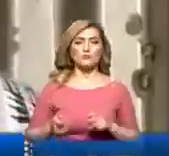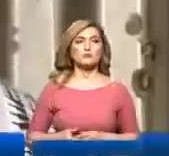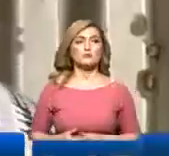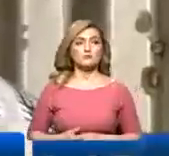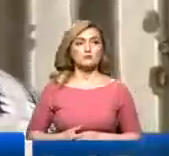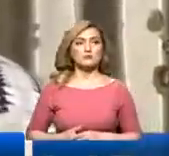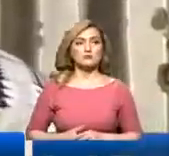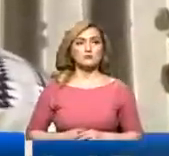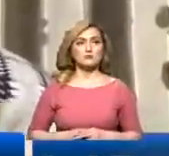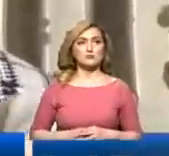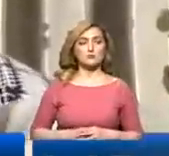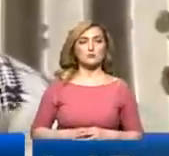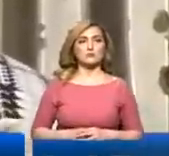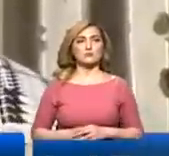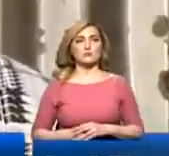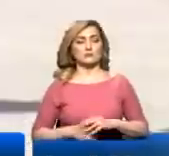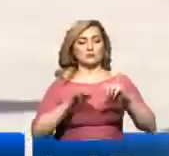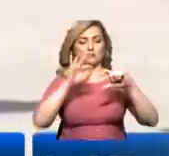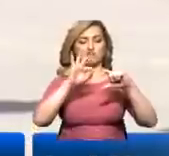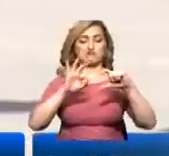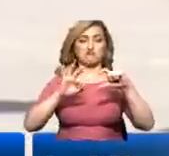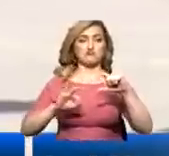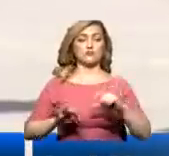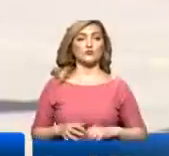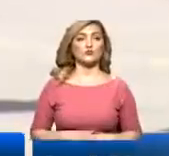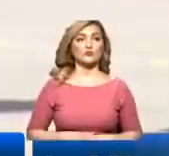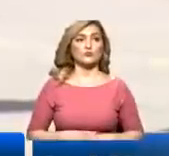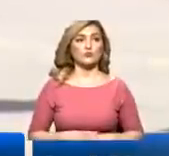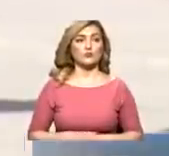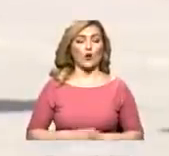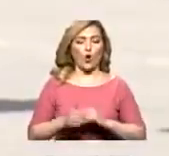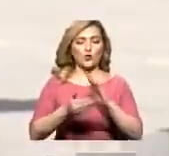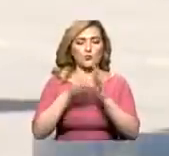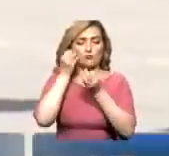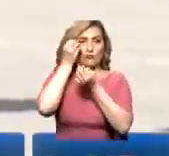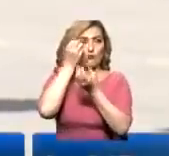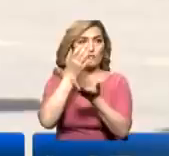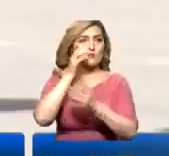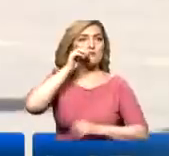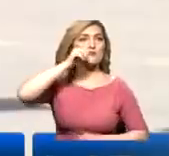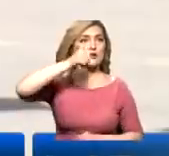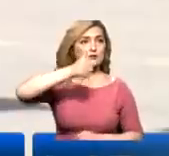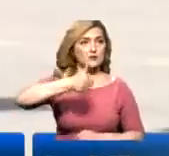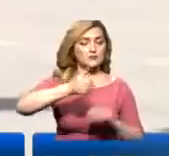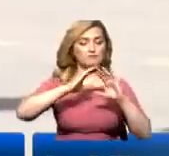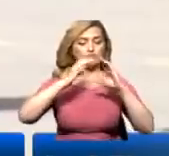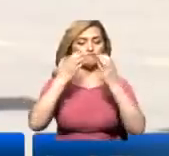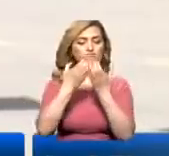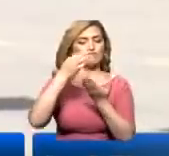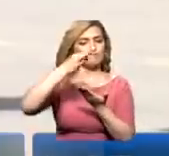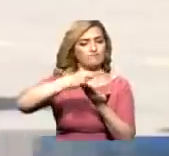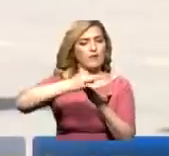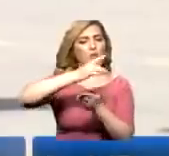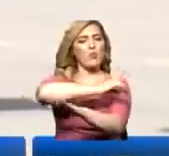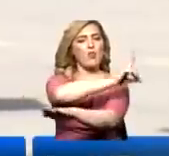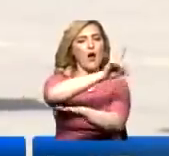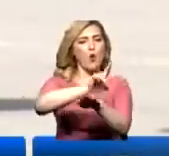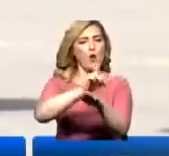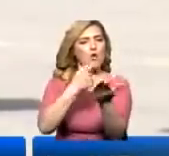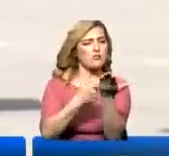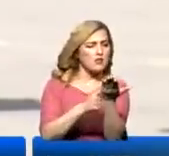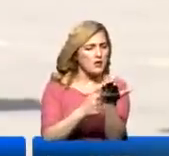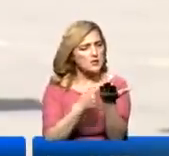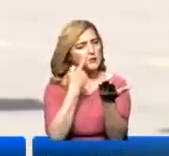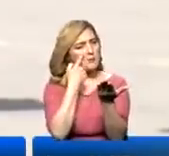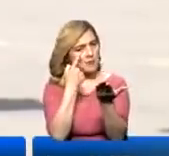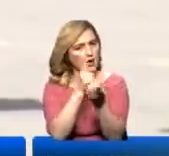controlado y está bajando un poco toda esta situación. Y reiteramos la información, el día de mañana el COE local en Daule va a discutir si da un paso más.